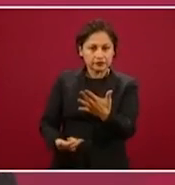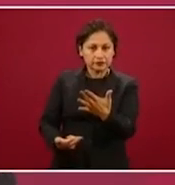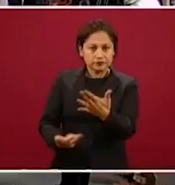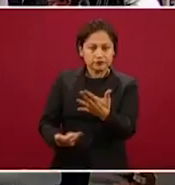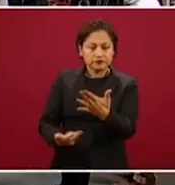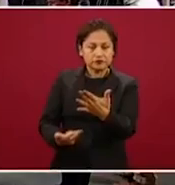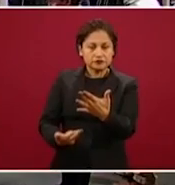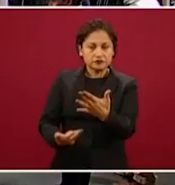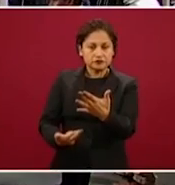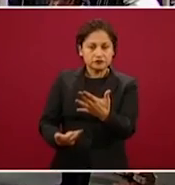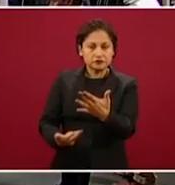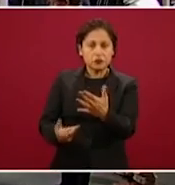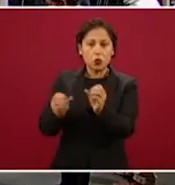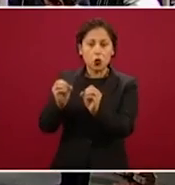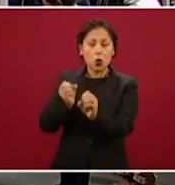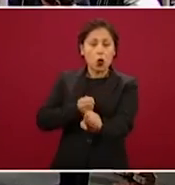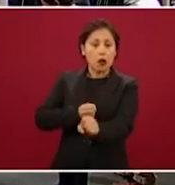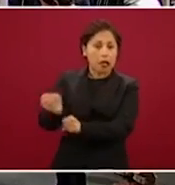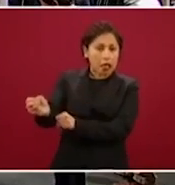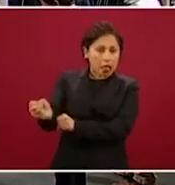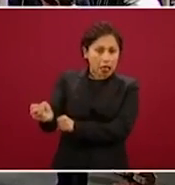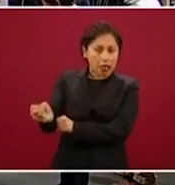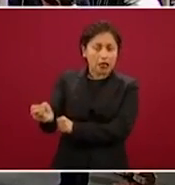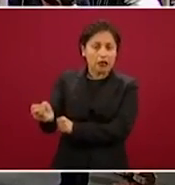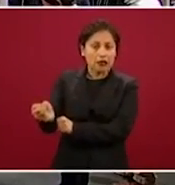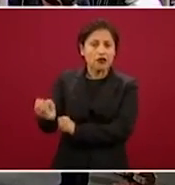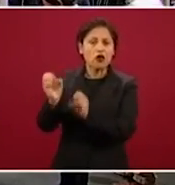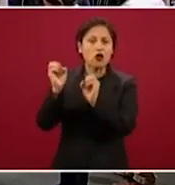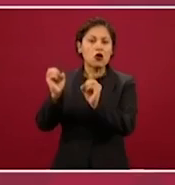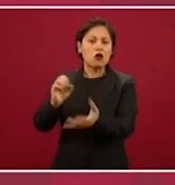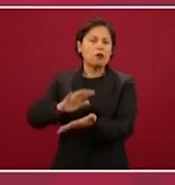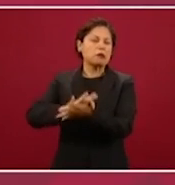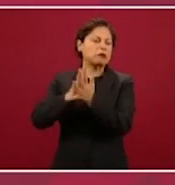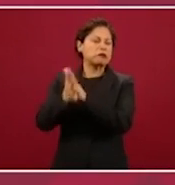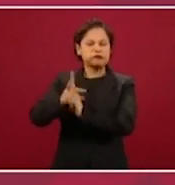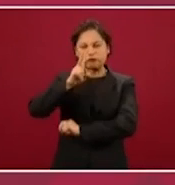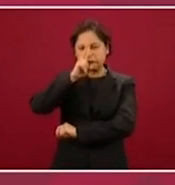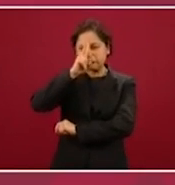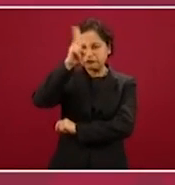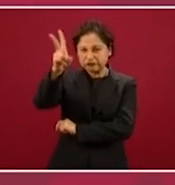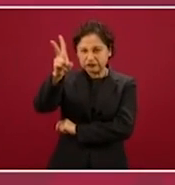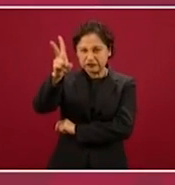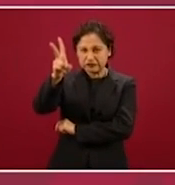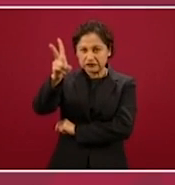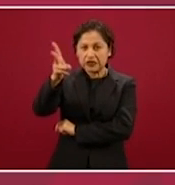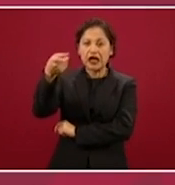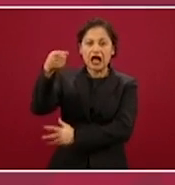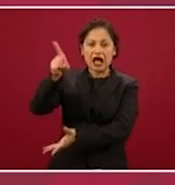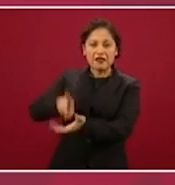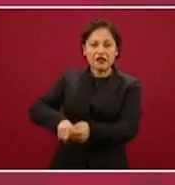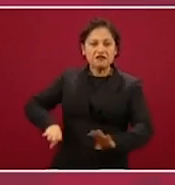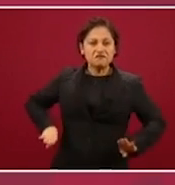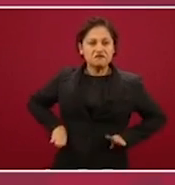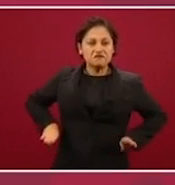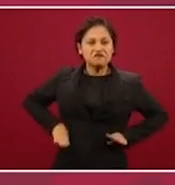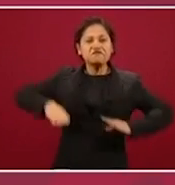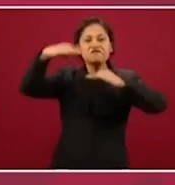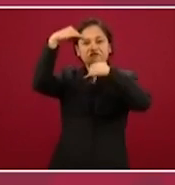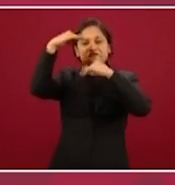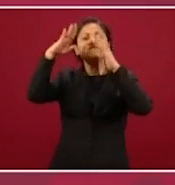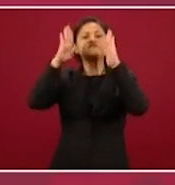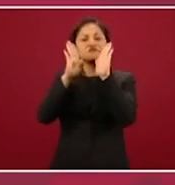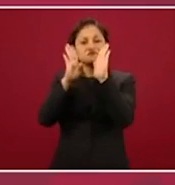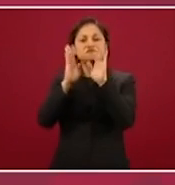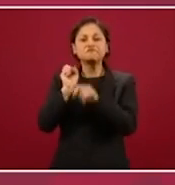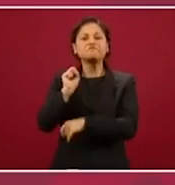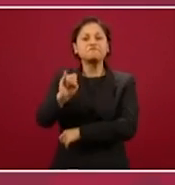agrede, el que es violento, es conservador. Es como